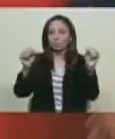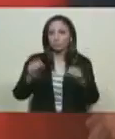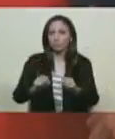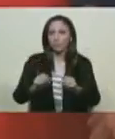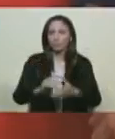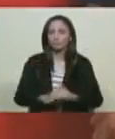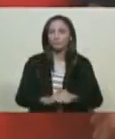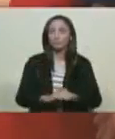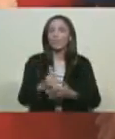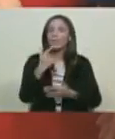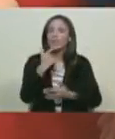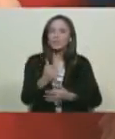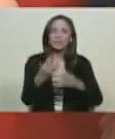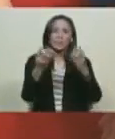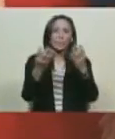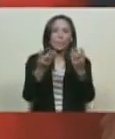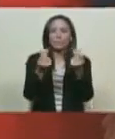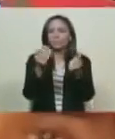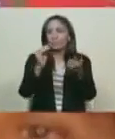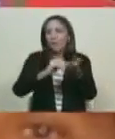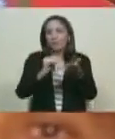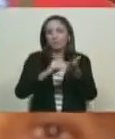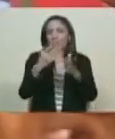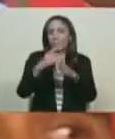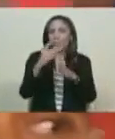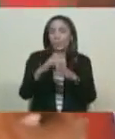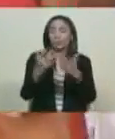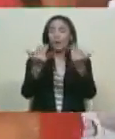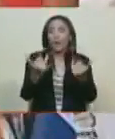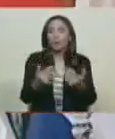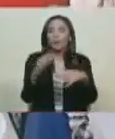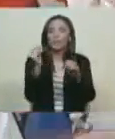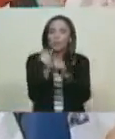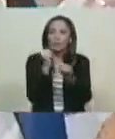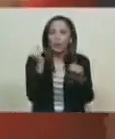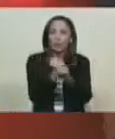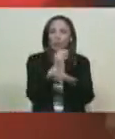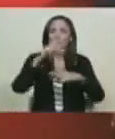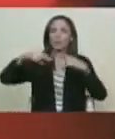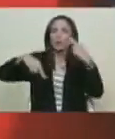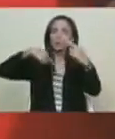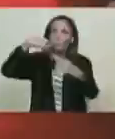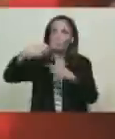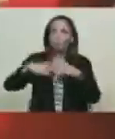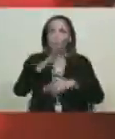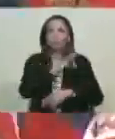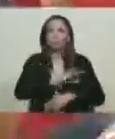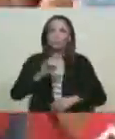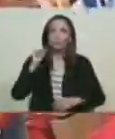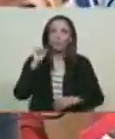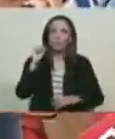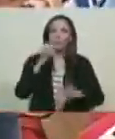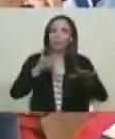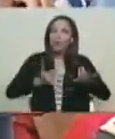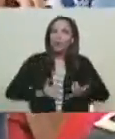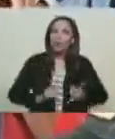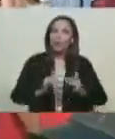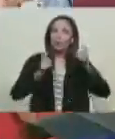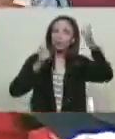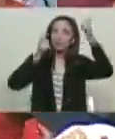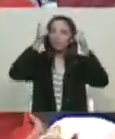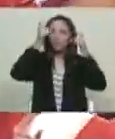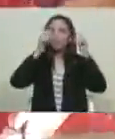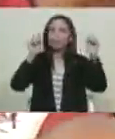lo proclamamos como un camarada obrero, revolucionario, socialista, como el hijo de Chávez, como